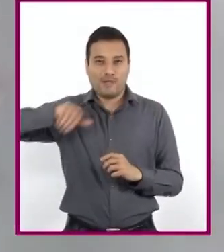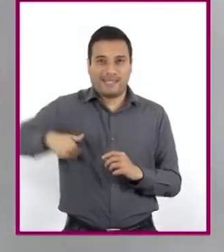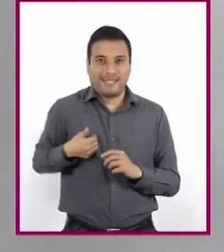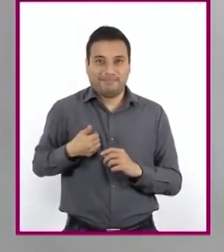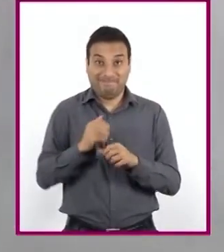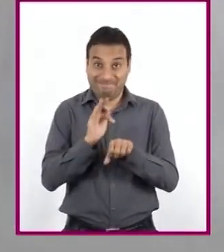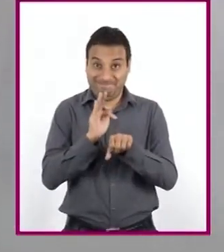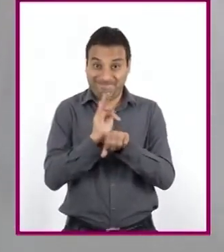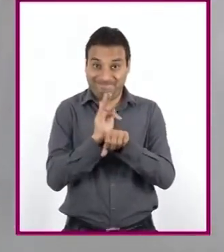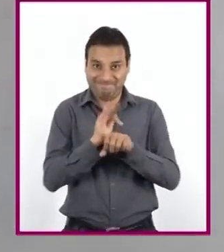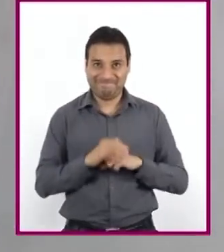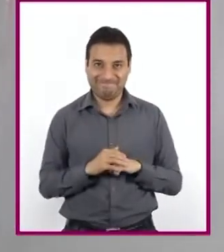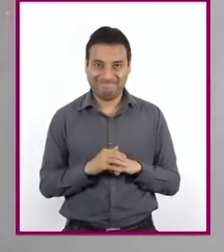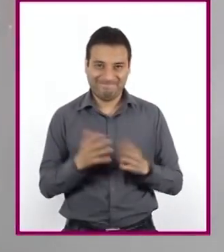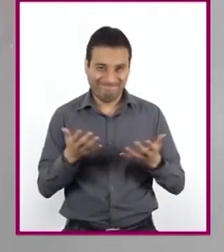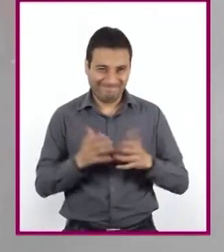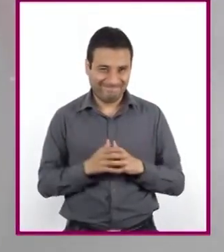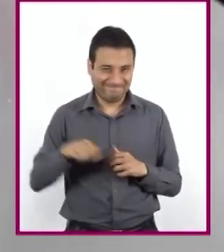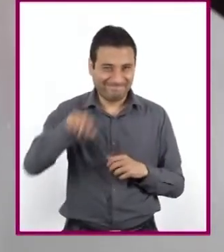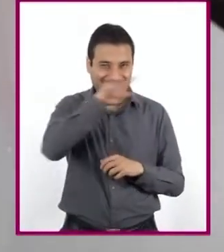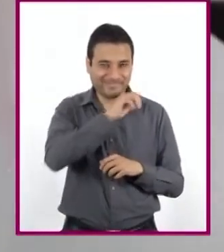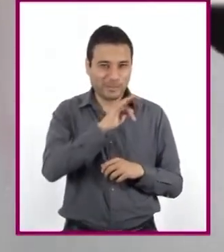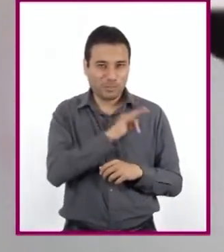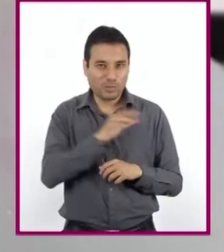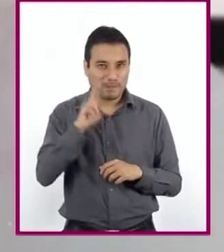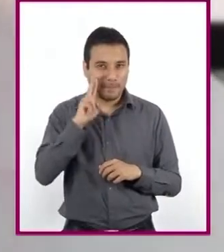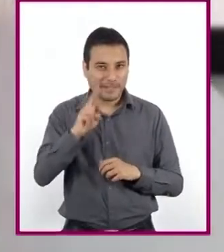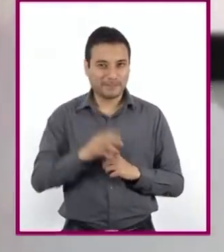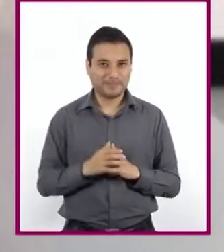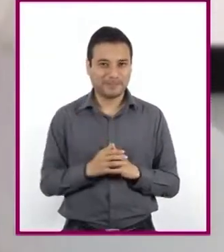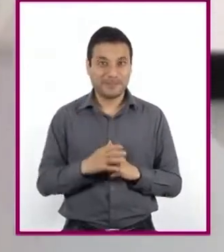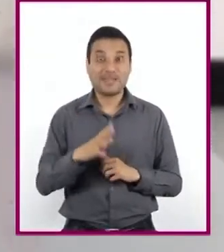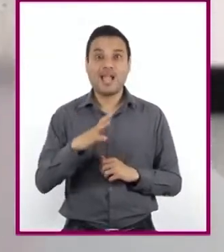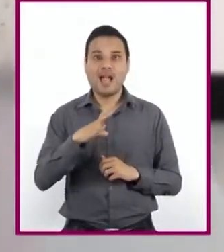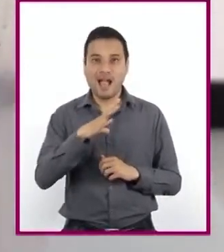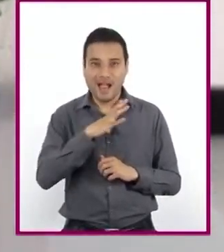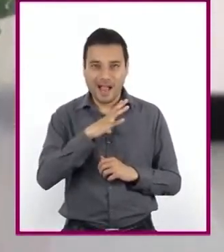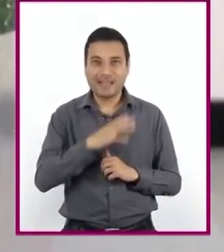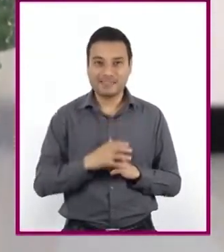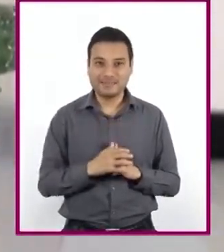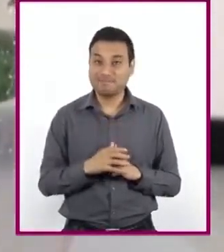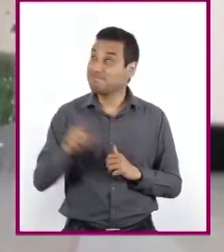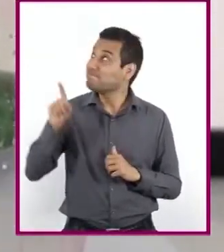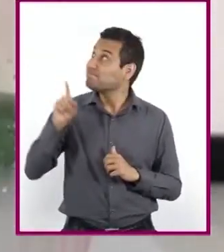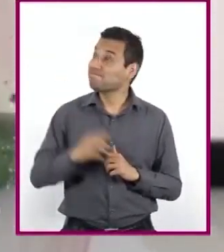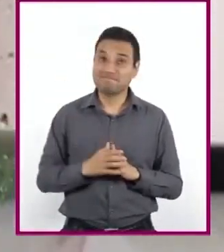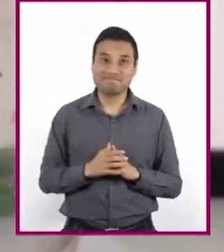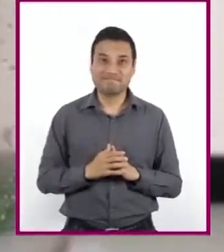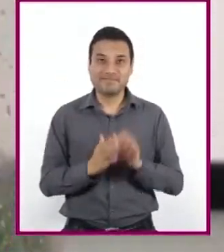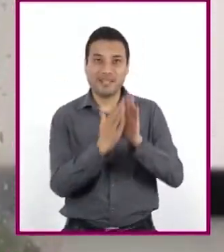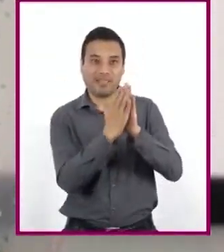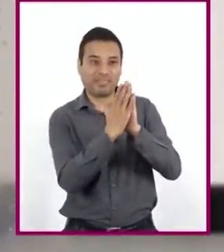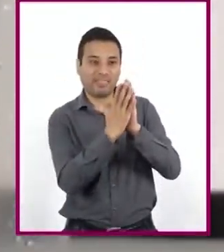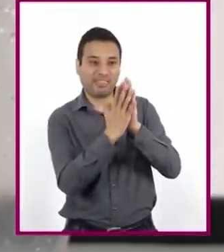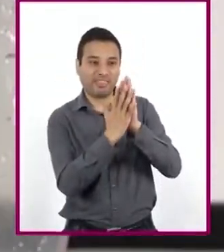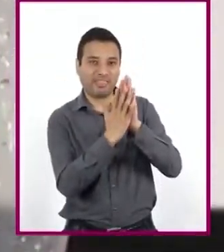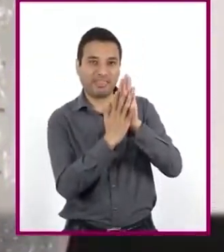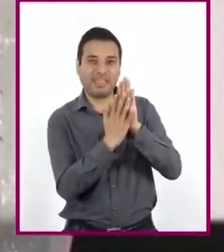bolsa. Así que observamos que se produjo una representación miniatura del ciclo del agua.